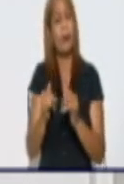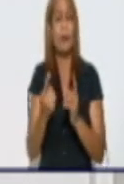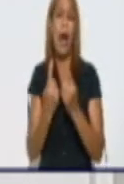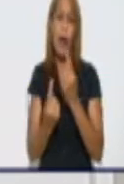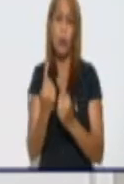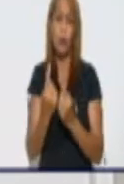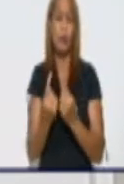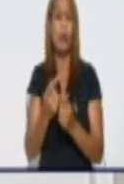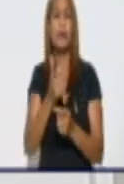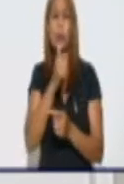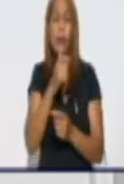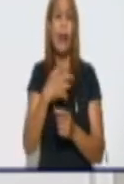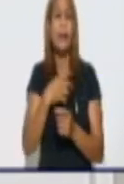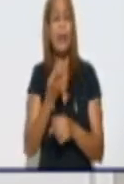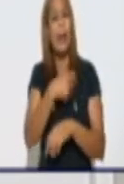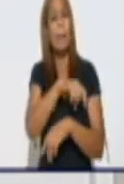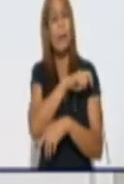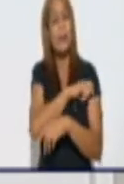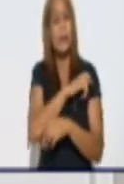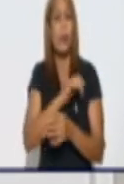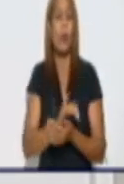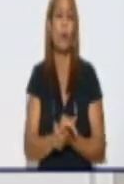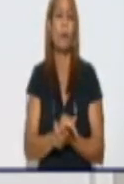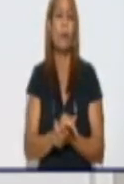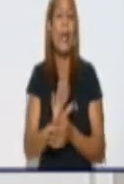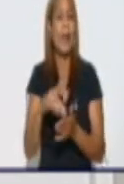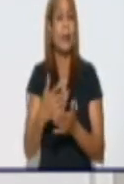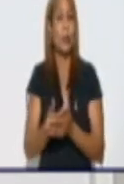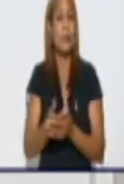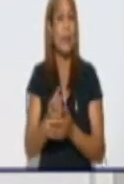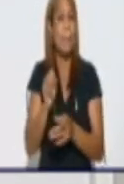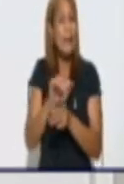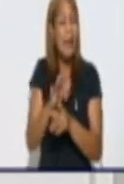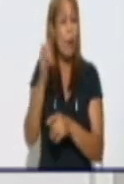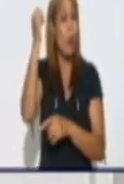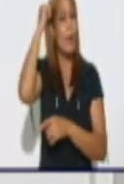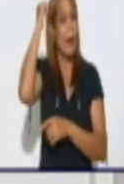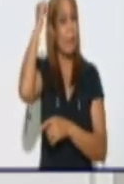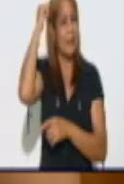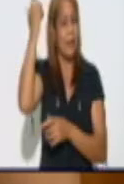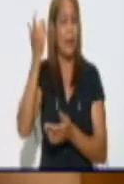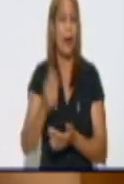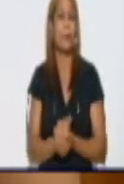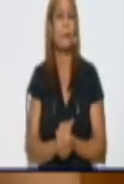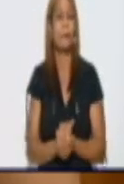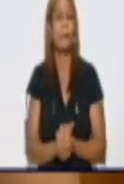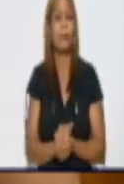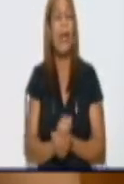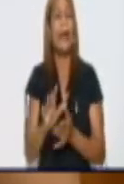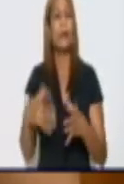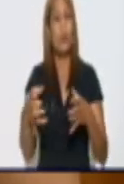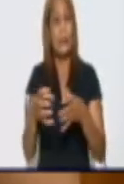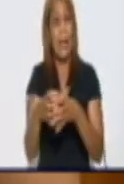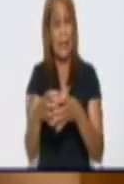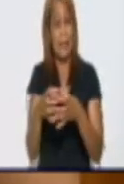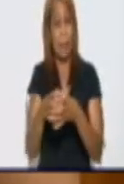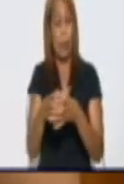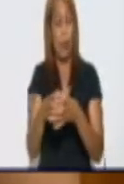La Pedrera, Tínima y luego entonces Manopla. Ya. A ver, el equipo de bombeo de La